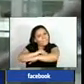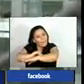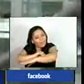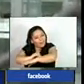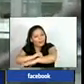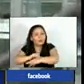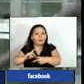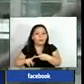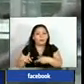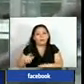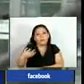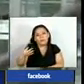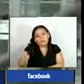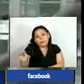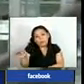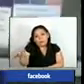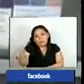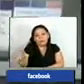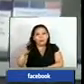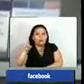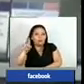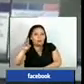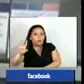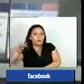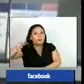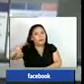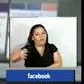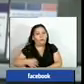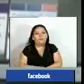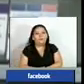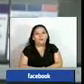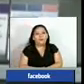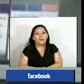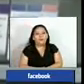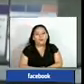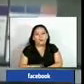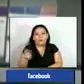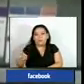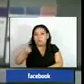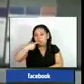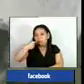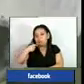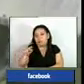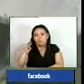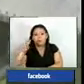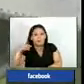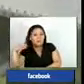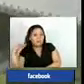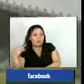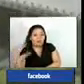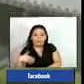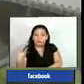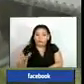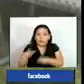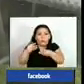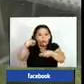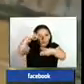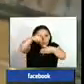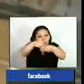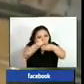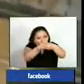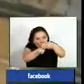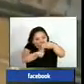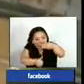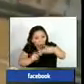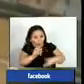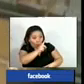Cada tableta, la de 8 miligramos, 14 centavos. Pica vitamina C, solo redoxone, tengo de la efervescente. Se ha